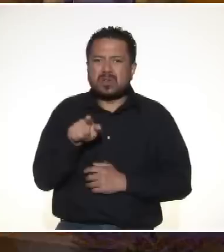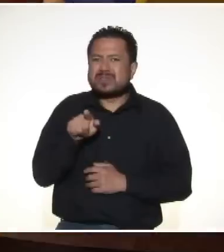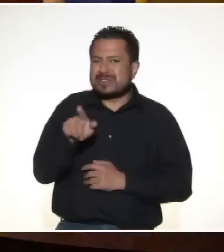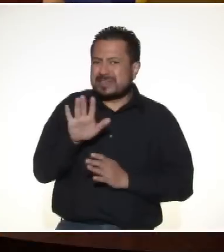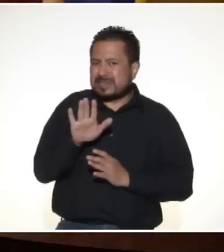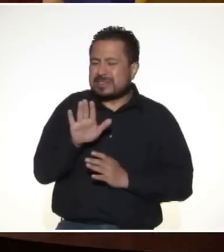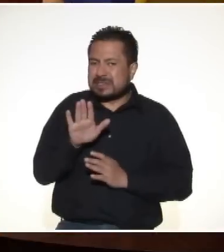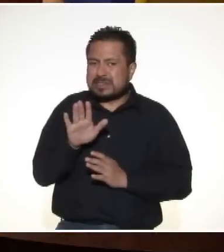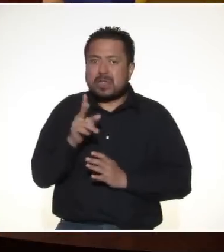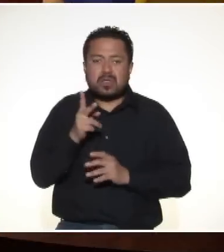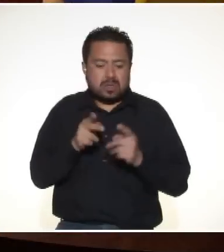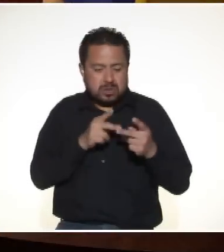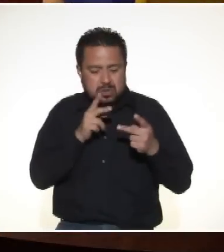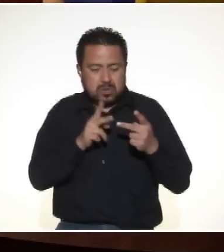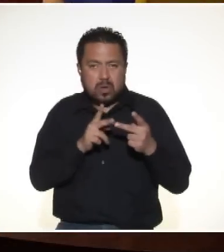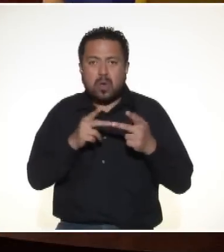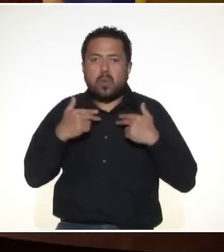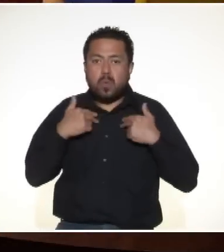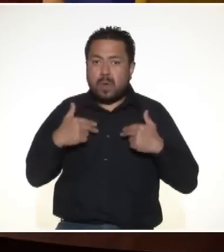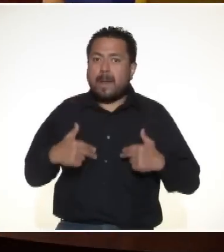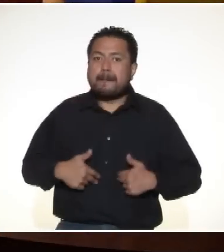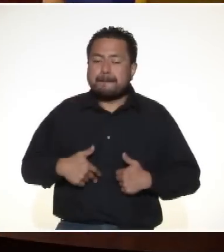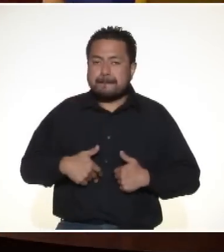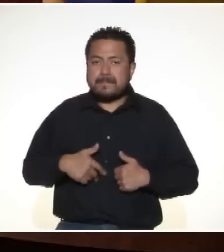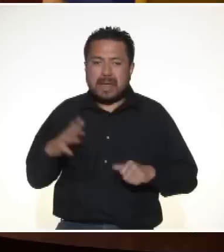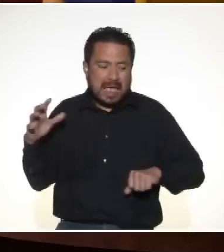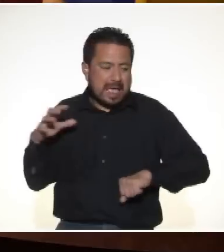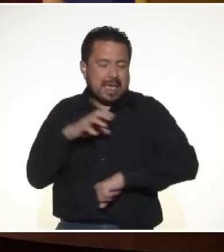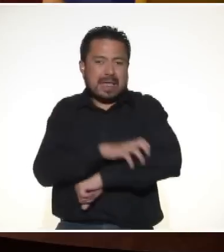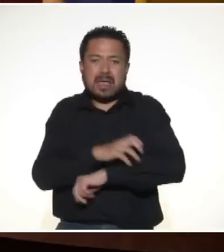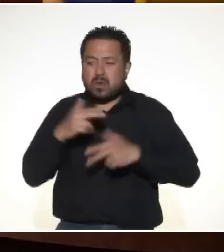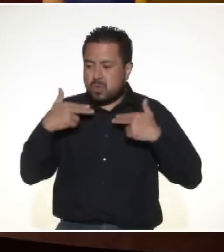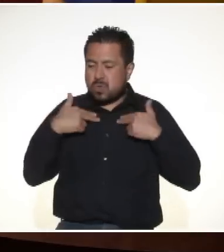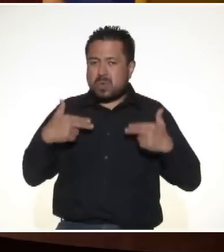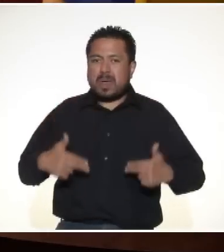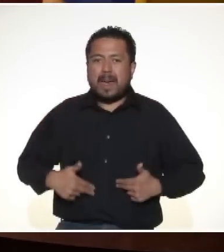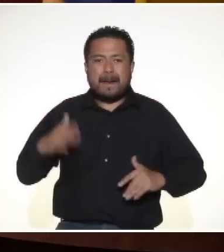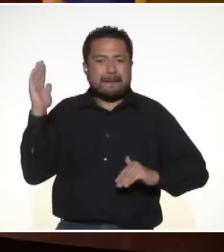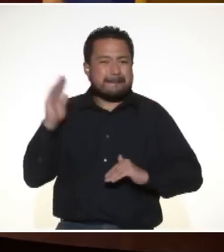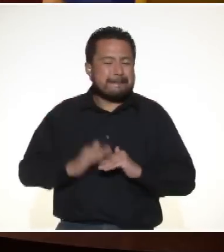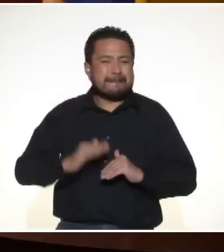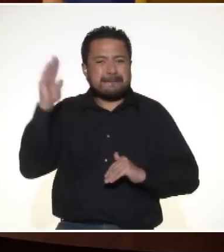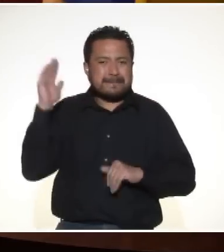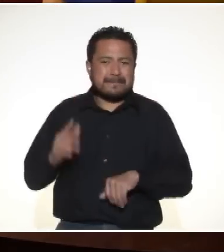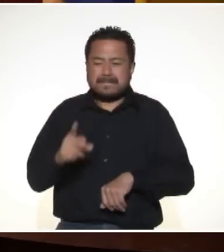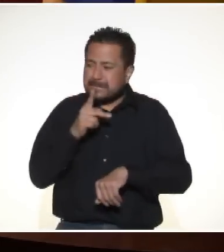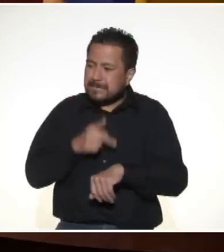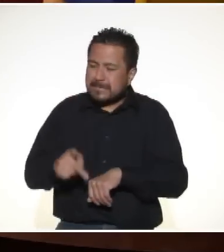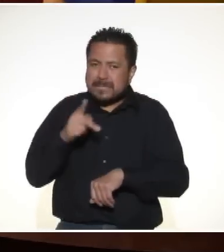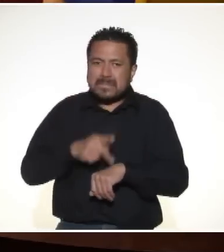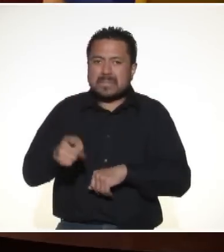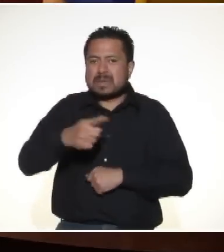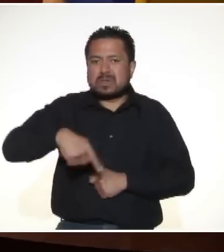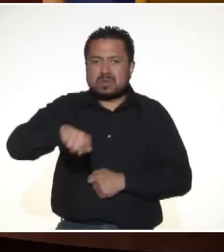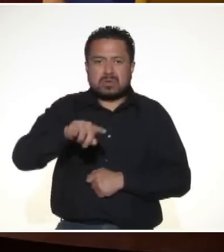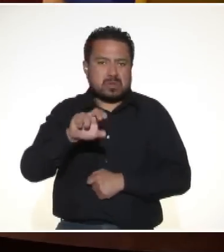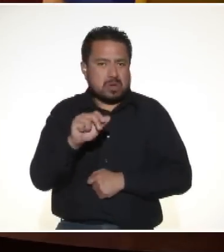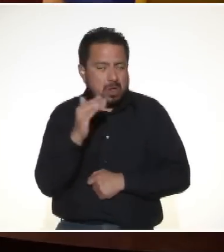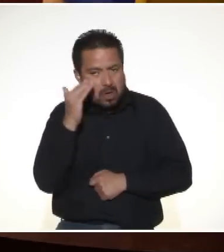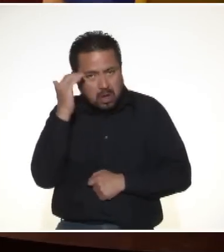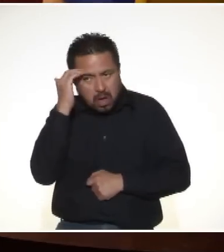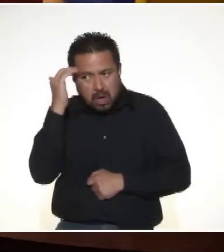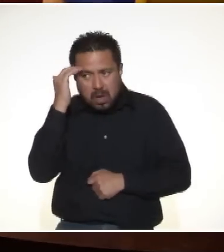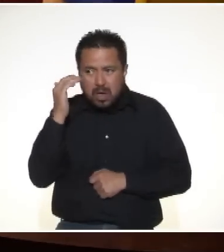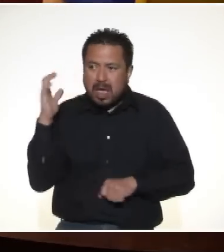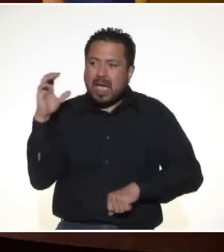platiques. Y dos, la humana. Sí. Claro. Exacto. La mordedura humana es muy, muy, muy peligrosa y eso nadie lo considera. La